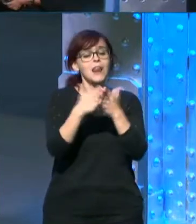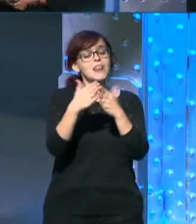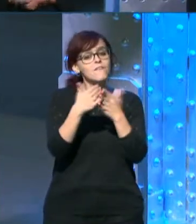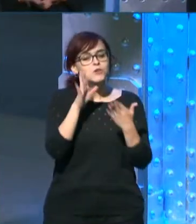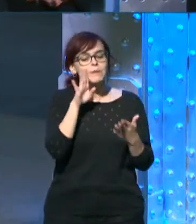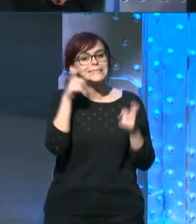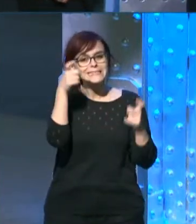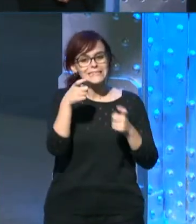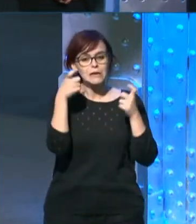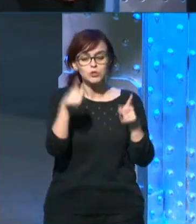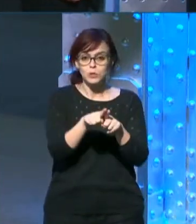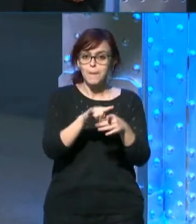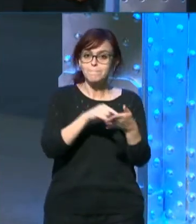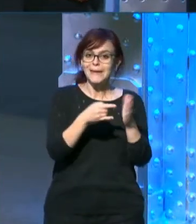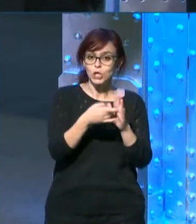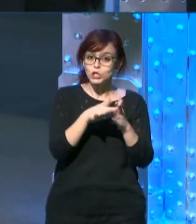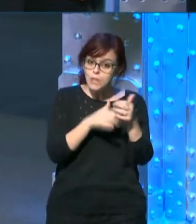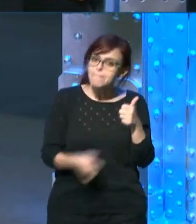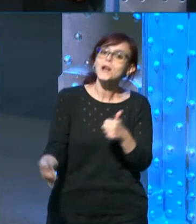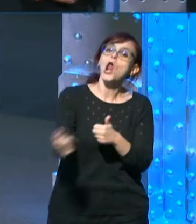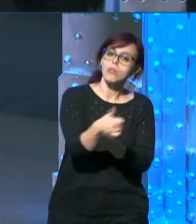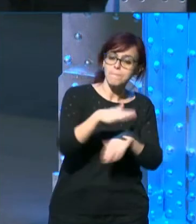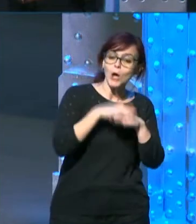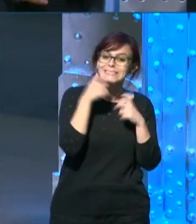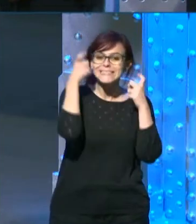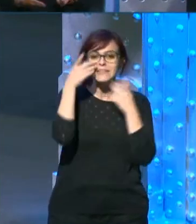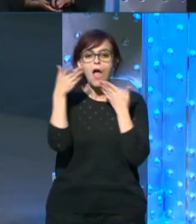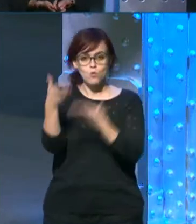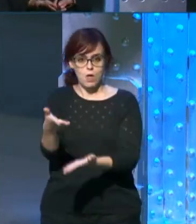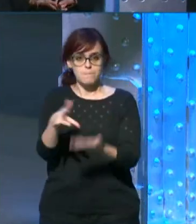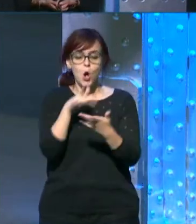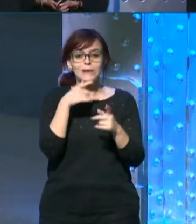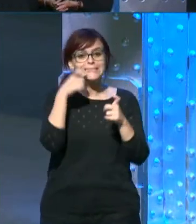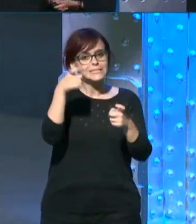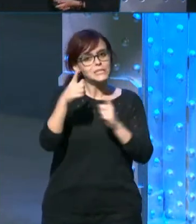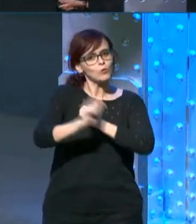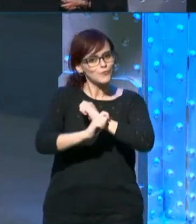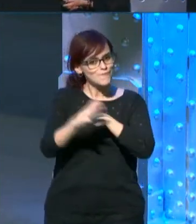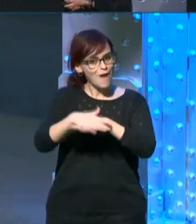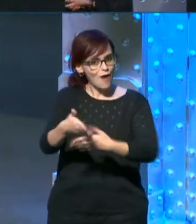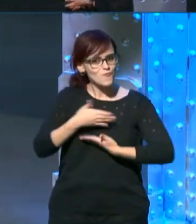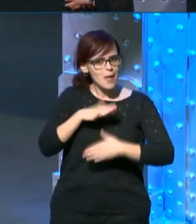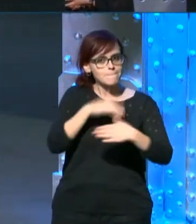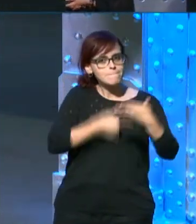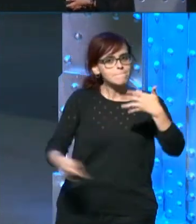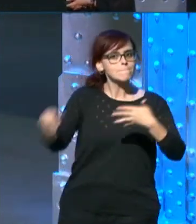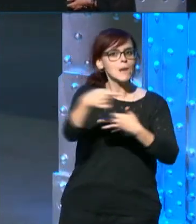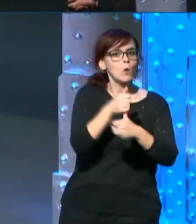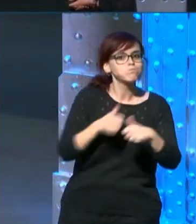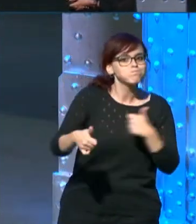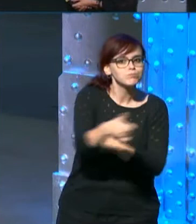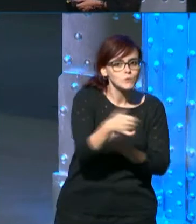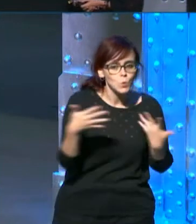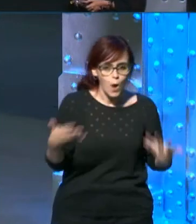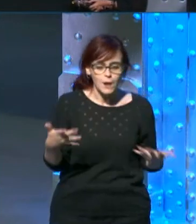trabajamos y exponemos métodos de priorización para ayudar, porque hay muchos trucos y muchas ayudas. Y hay uno que se